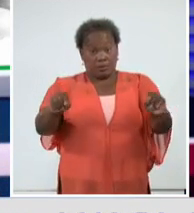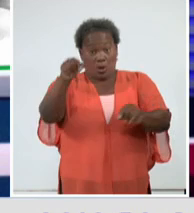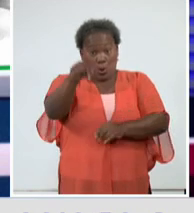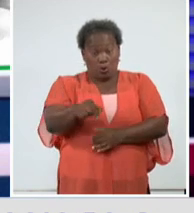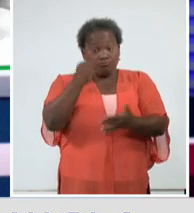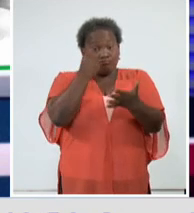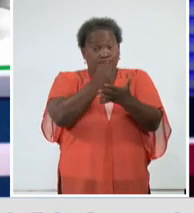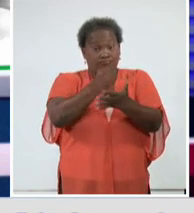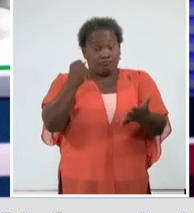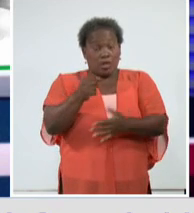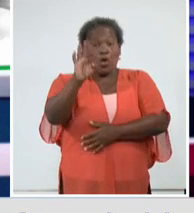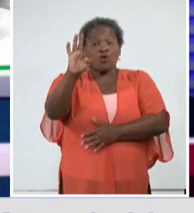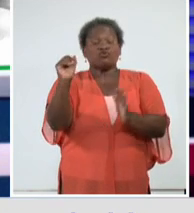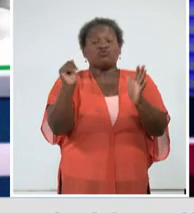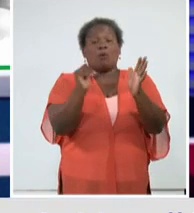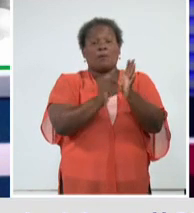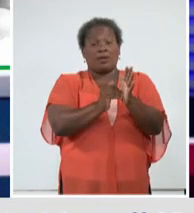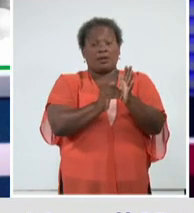confirma